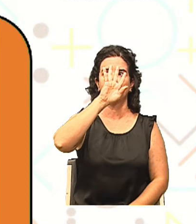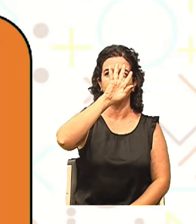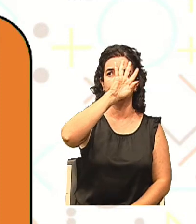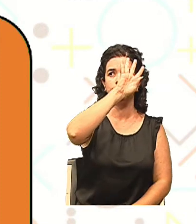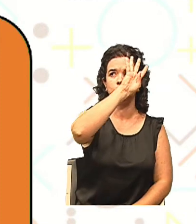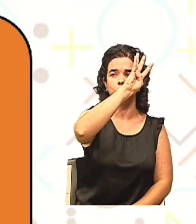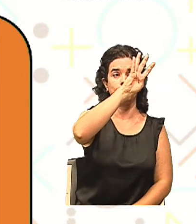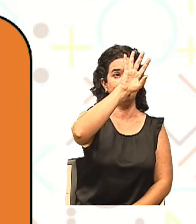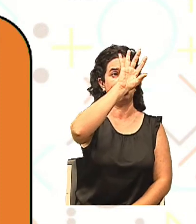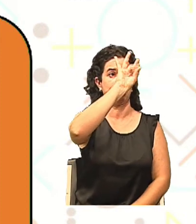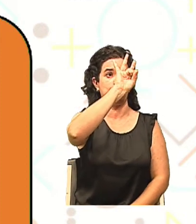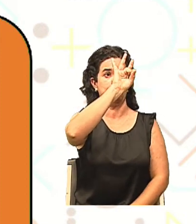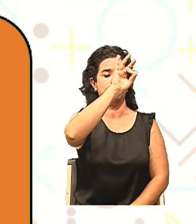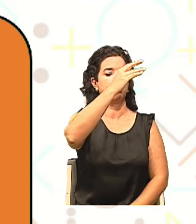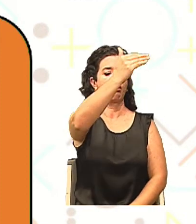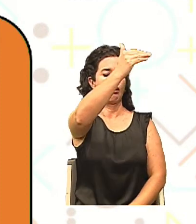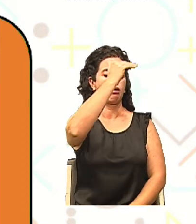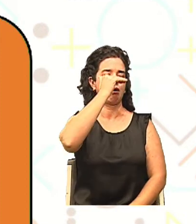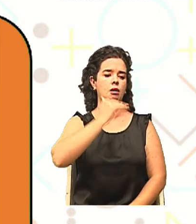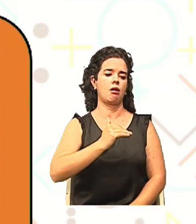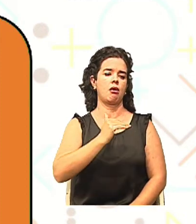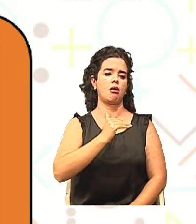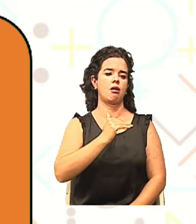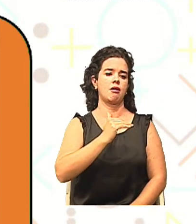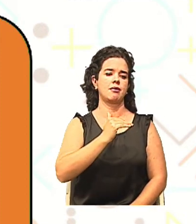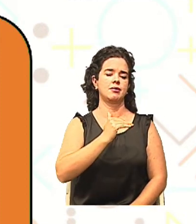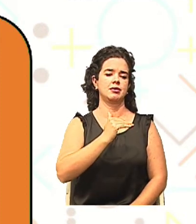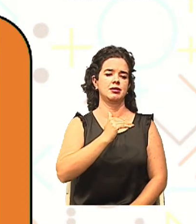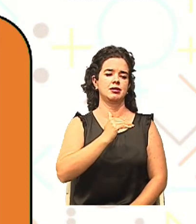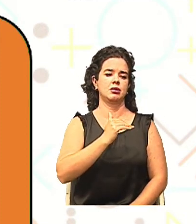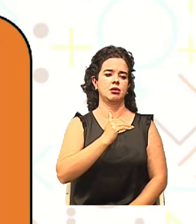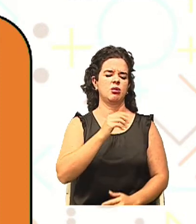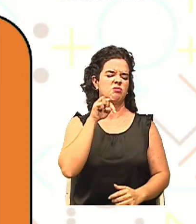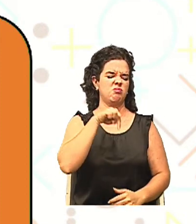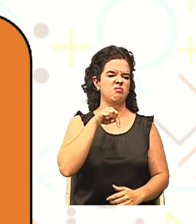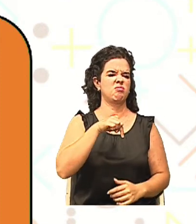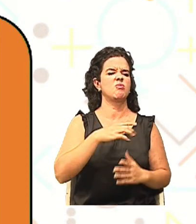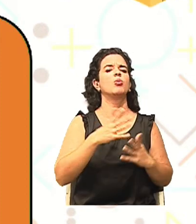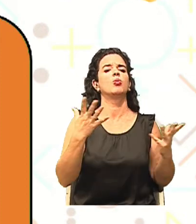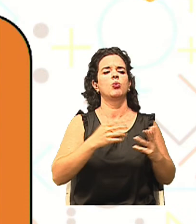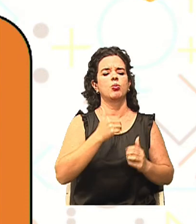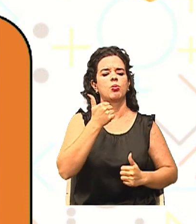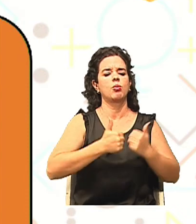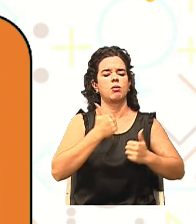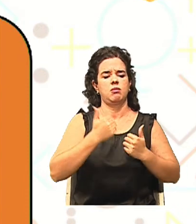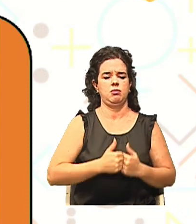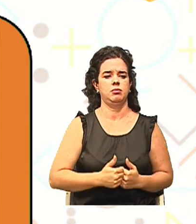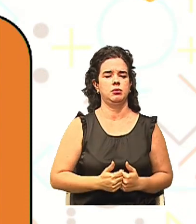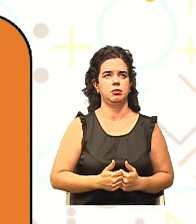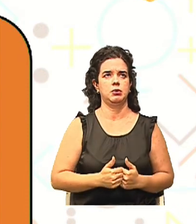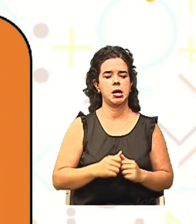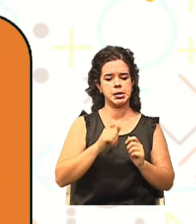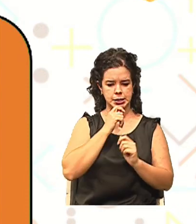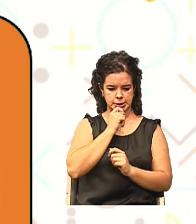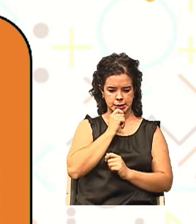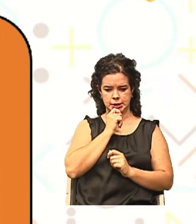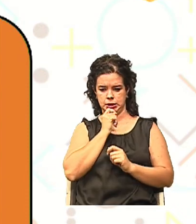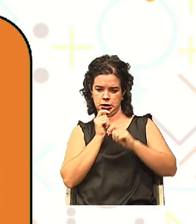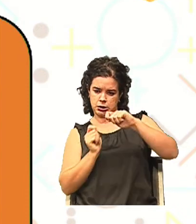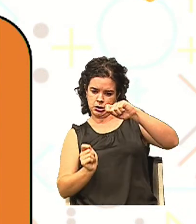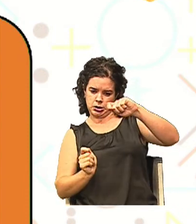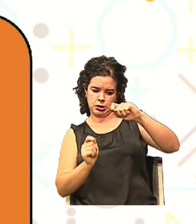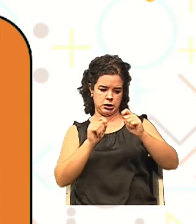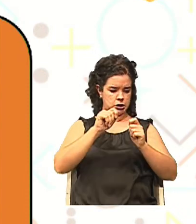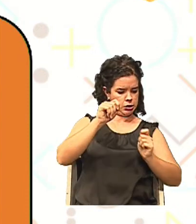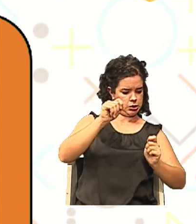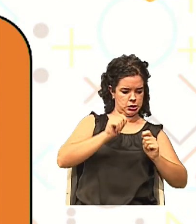a comparar con el lado. ¿Cuál lado crees que le corresponda del triángulo de abajo? De ahí, si